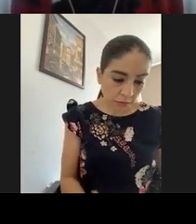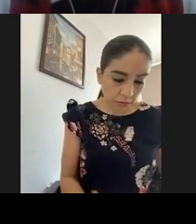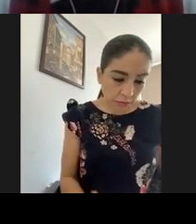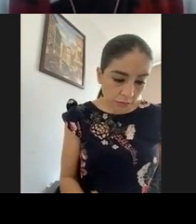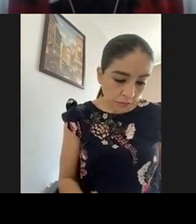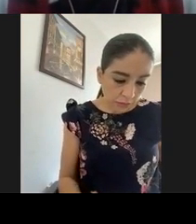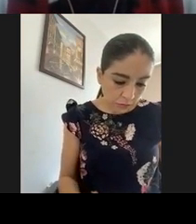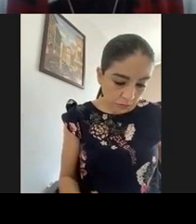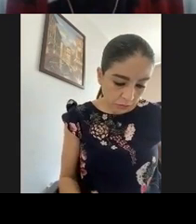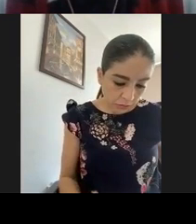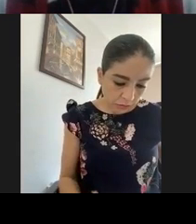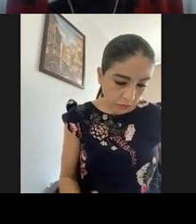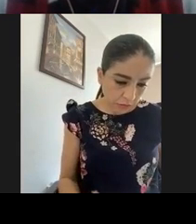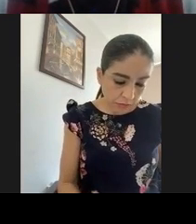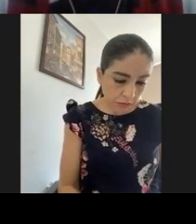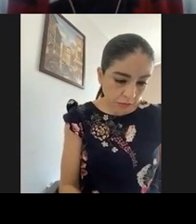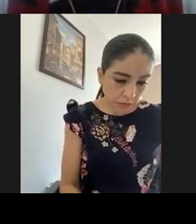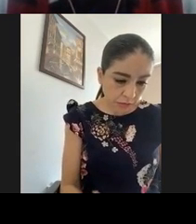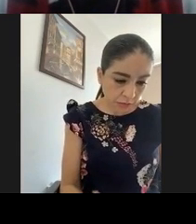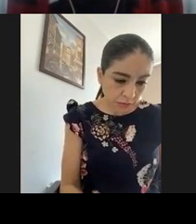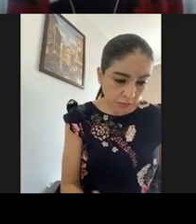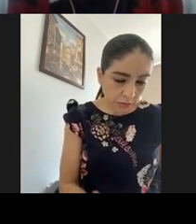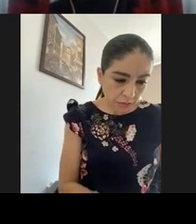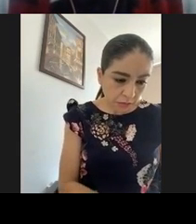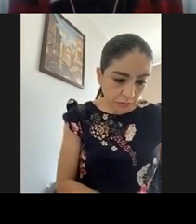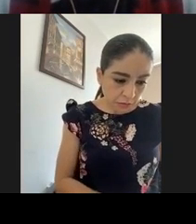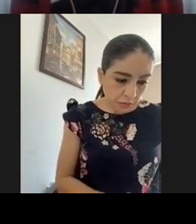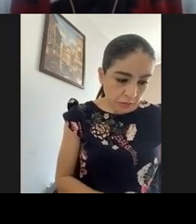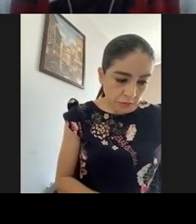conocer las cosas que está haciendo el municipio, como fue el caso del plan de movilidad.